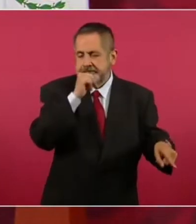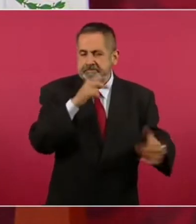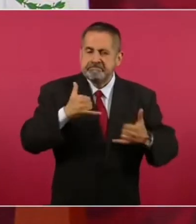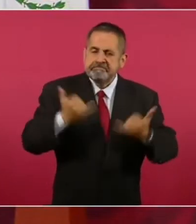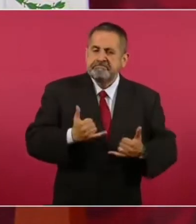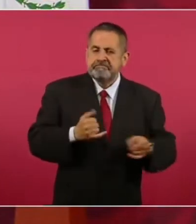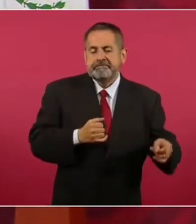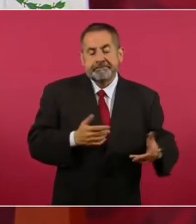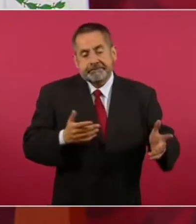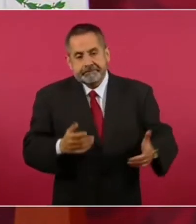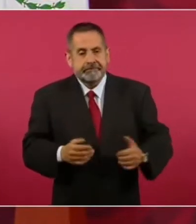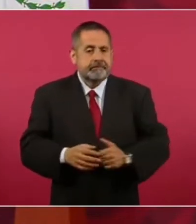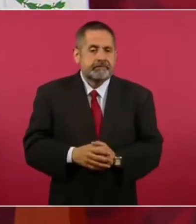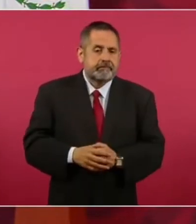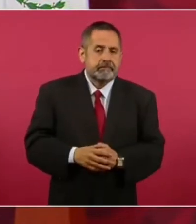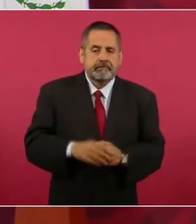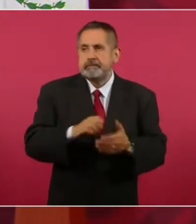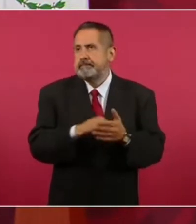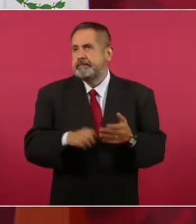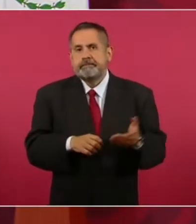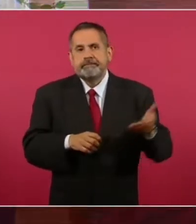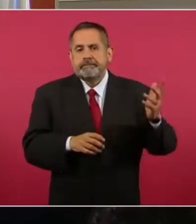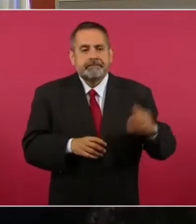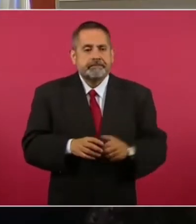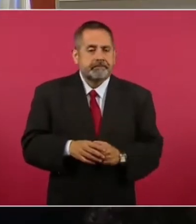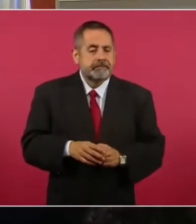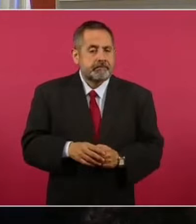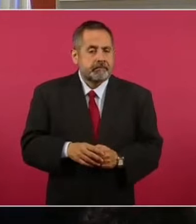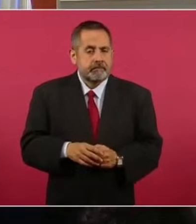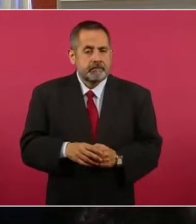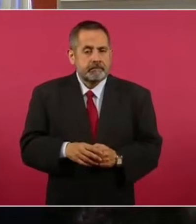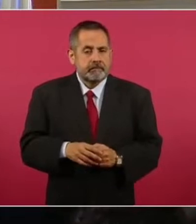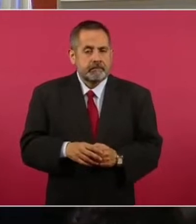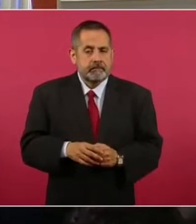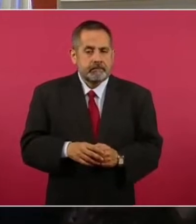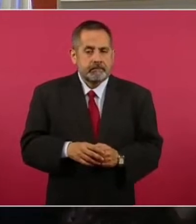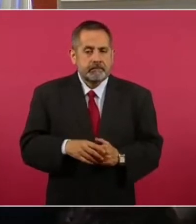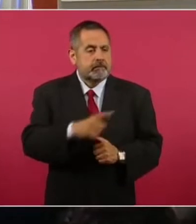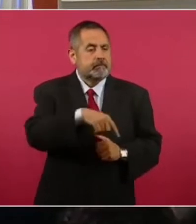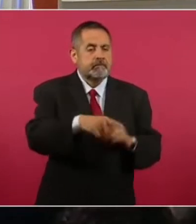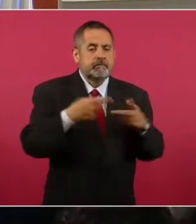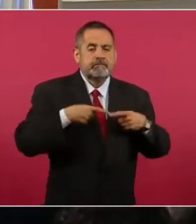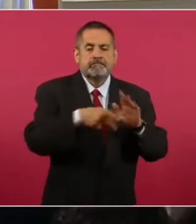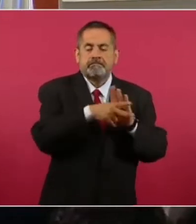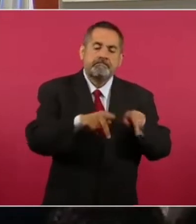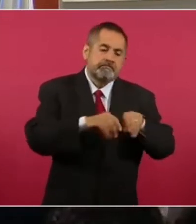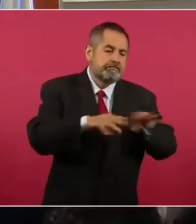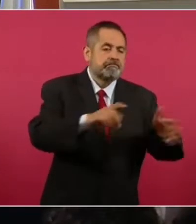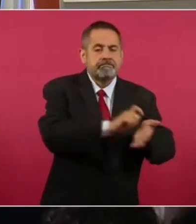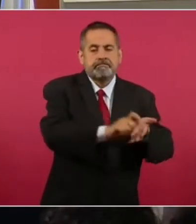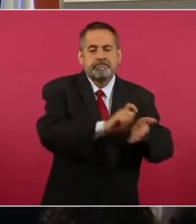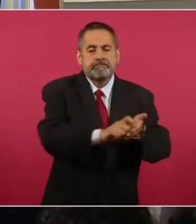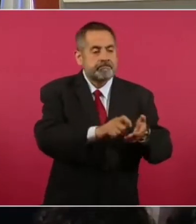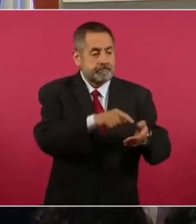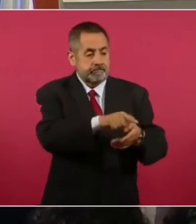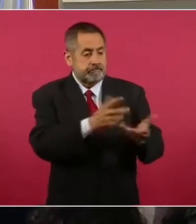a los periodistas